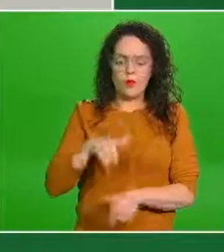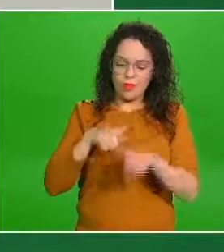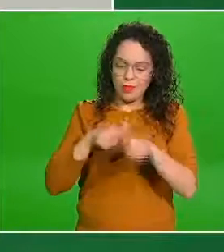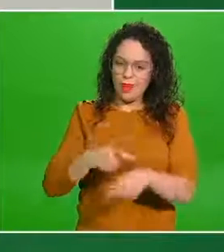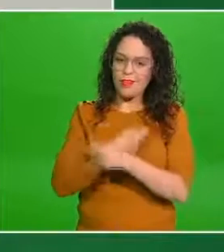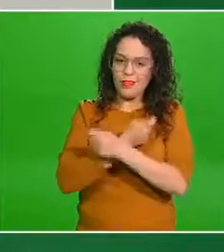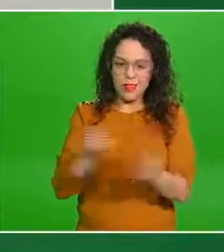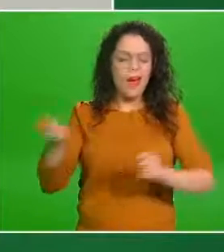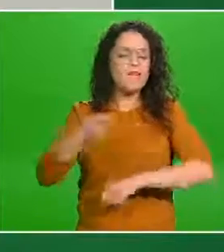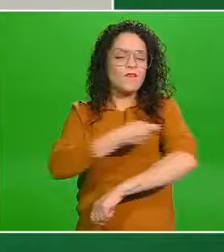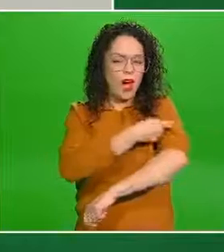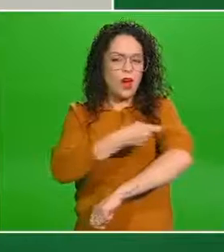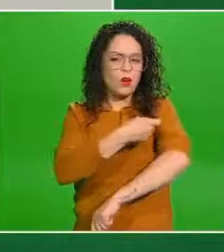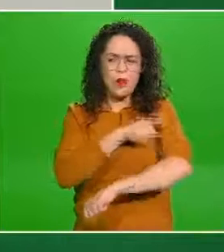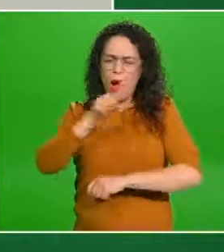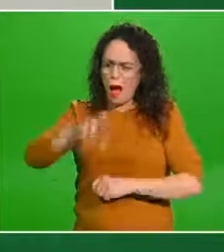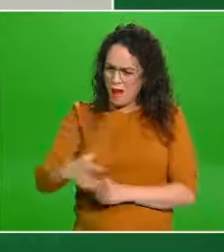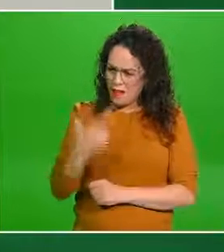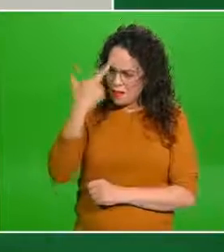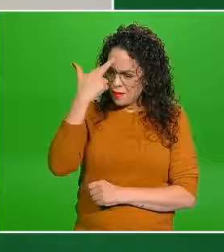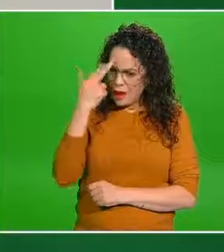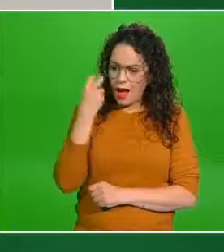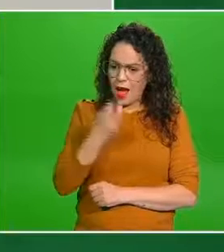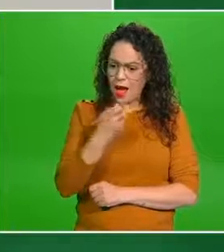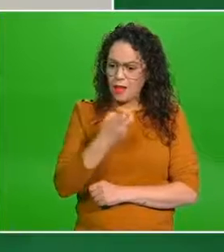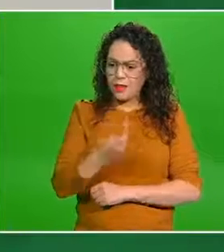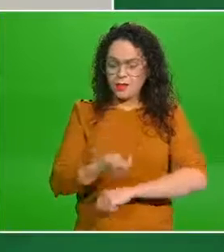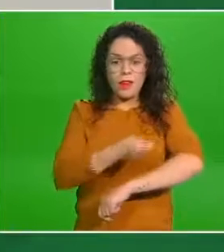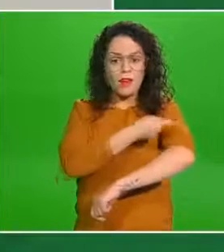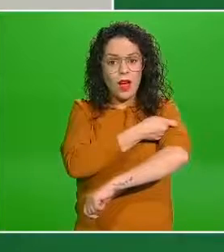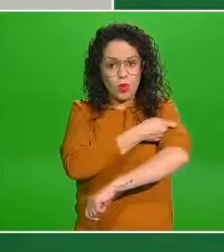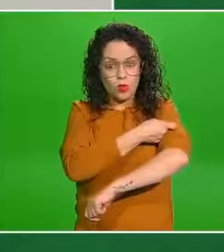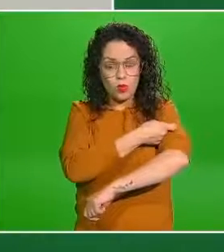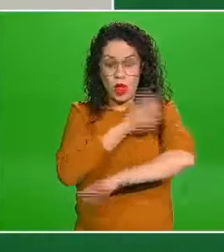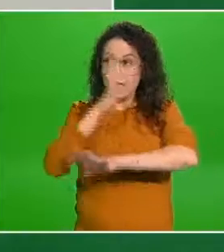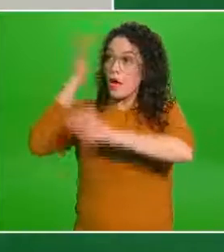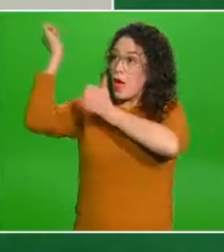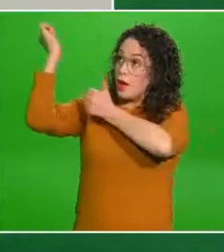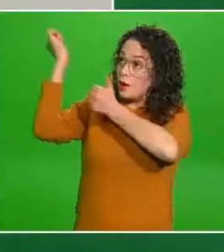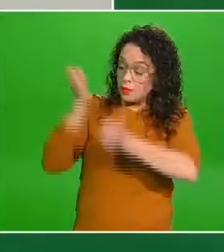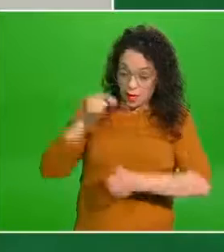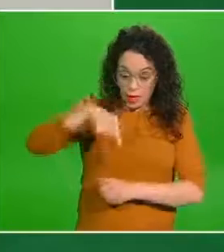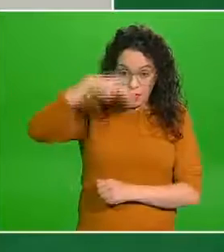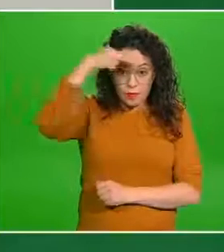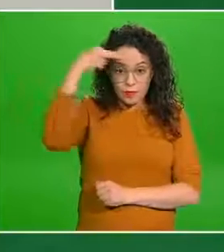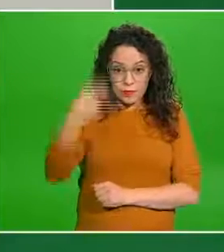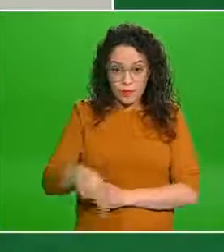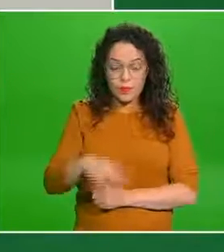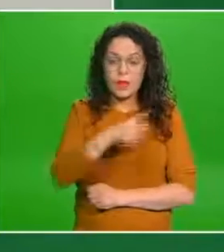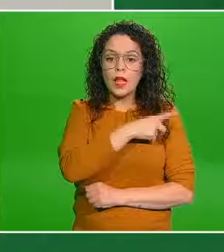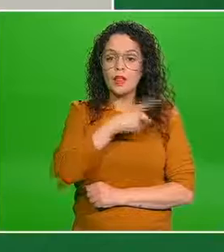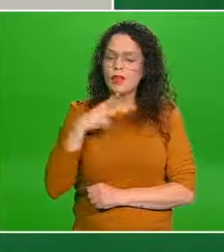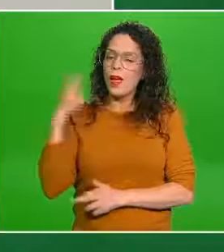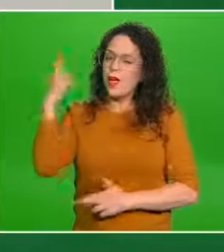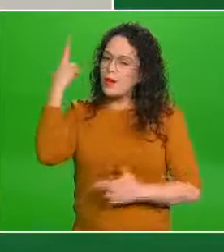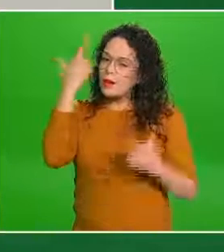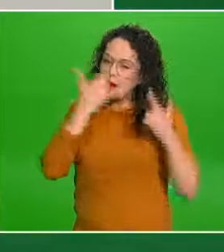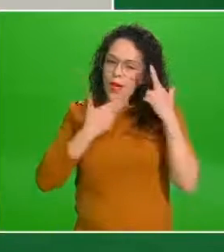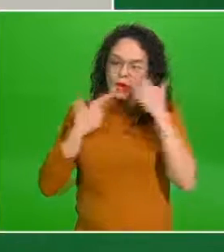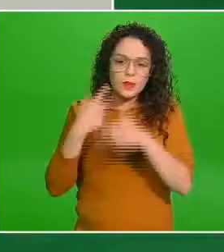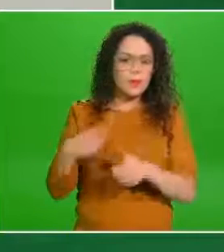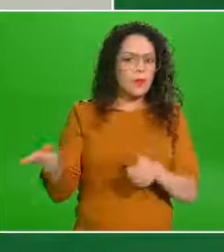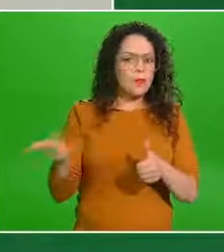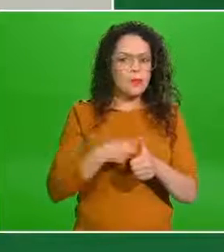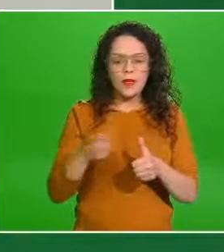vacunando. Recordemos que cuando una vacuna llega al país debe de llevarse a cabo las revisiones